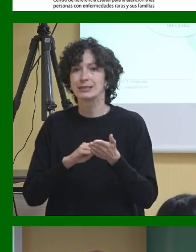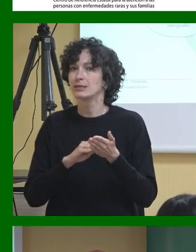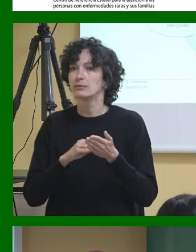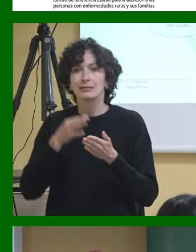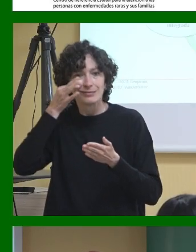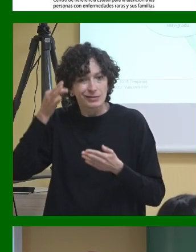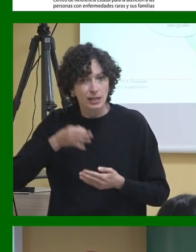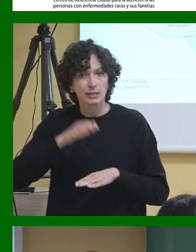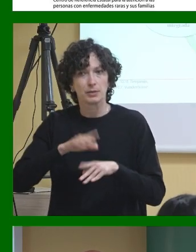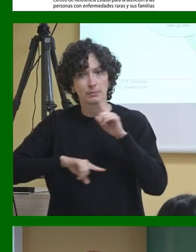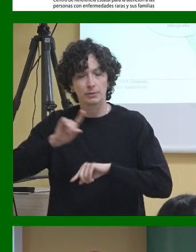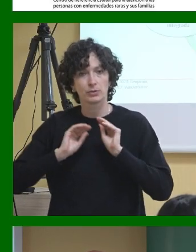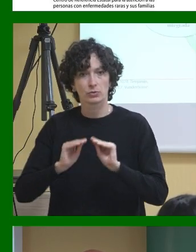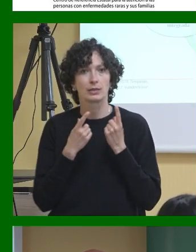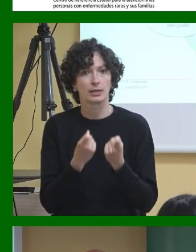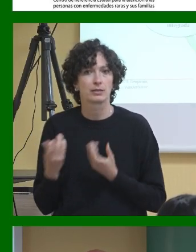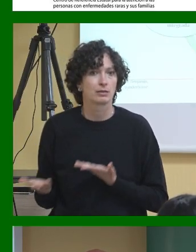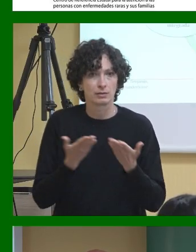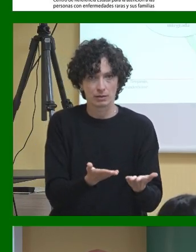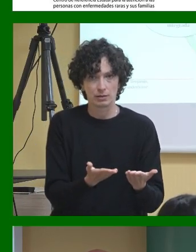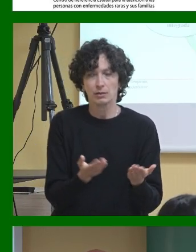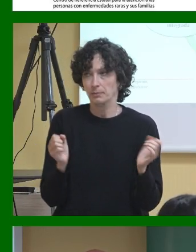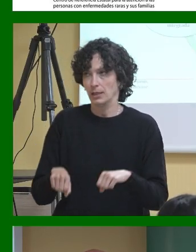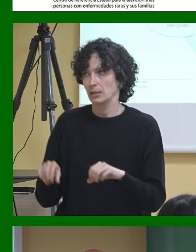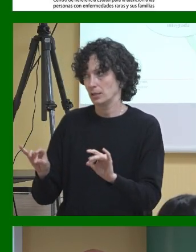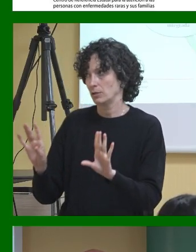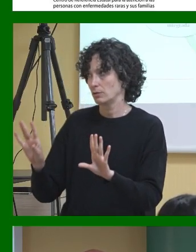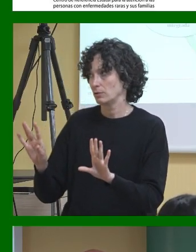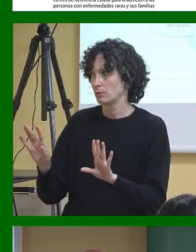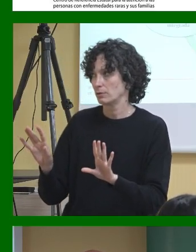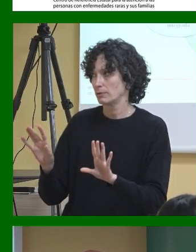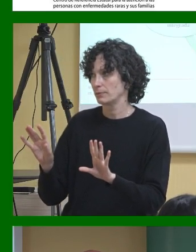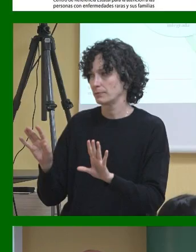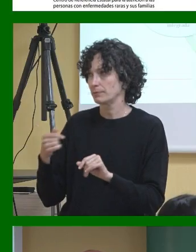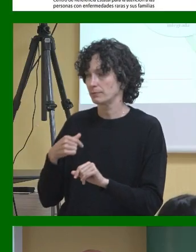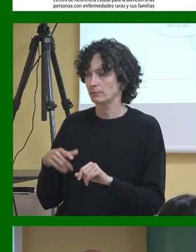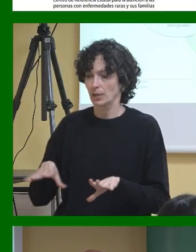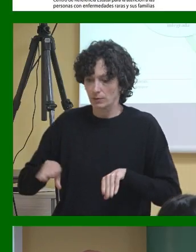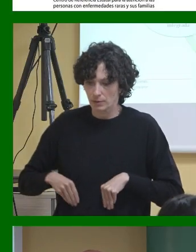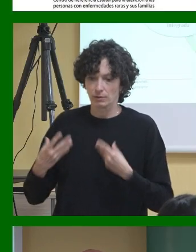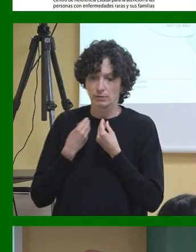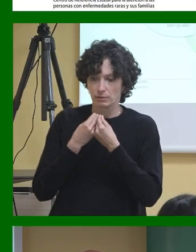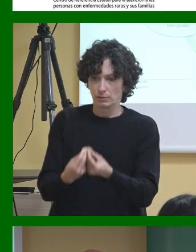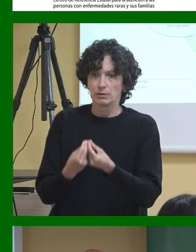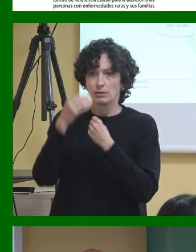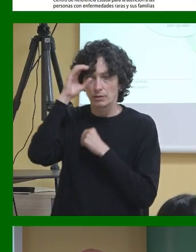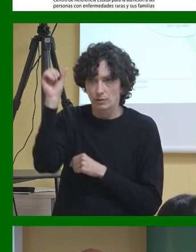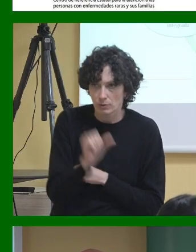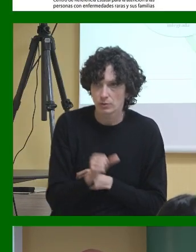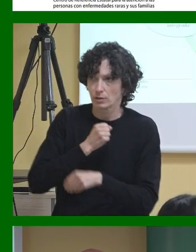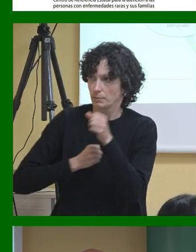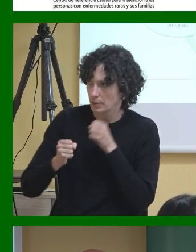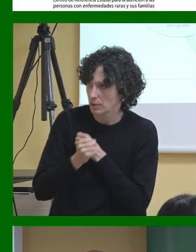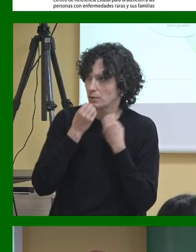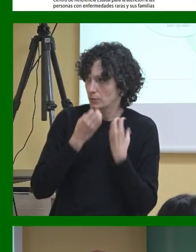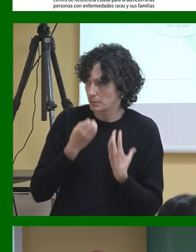dice, oiga, muy bien, porque yo estoy de acuerdo, aceptación positiva e incondicional, acompañamiento, escucha, empatía, todo muy bien. Y